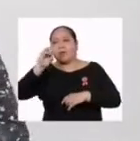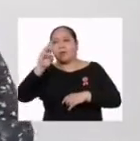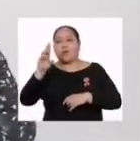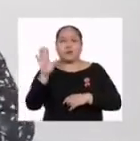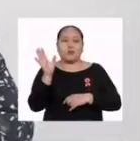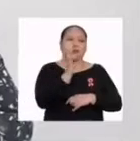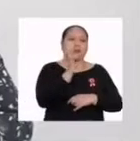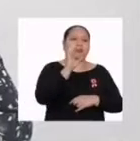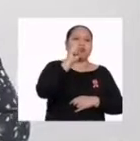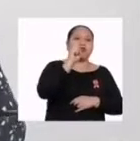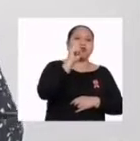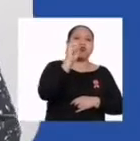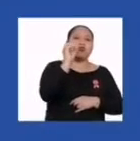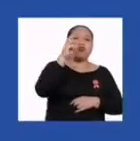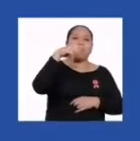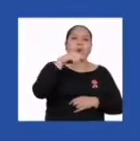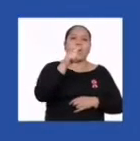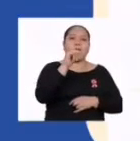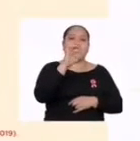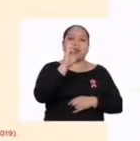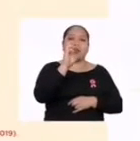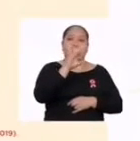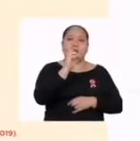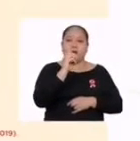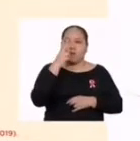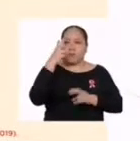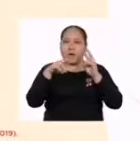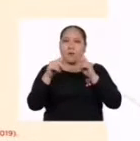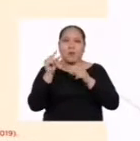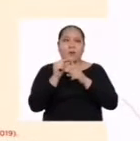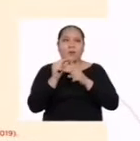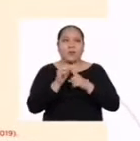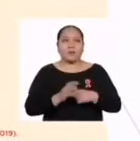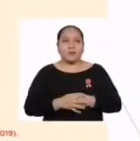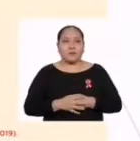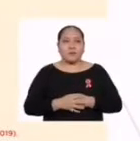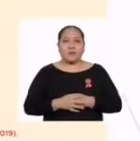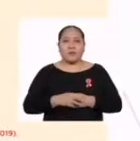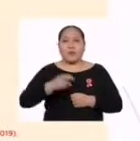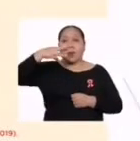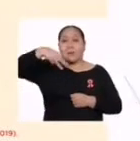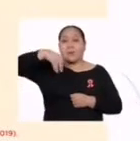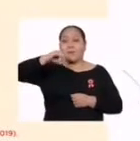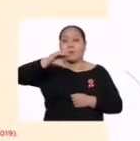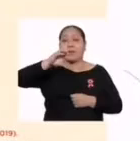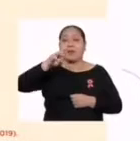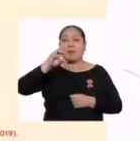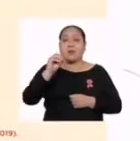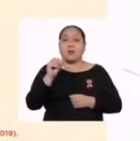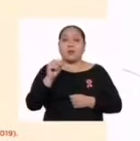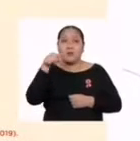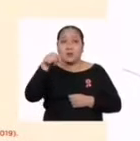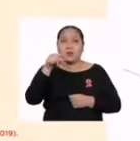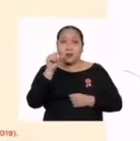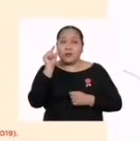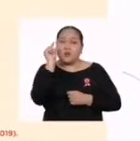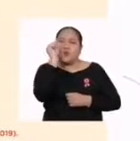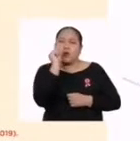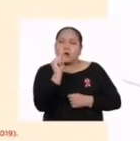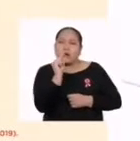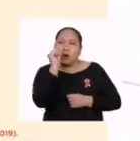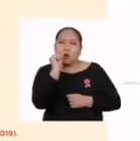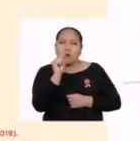microsomático. Revisemos esas dos palabras. Tenía razón, profesora. Micro se refiere a algo muy pequeño. Y